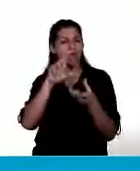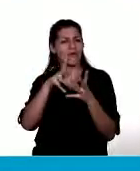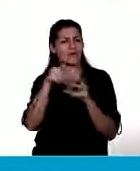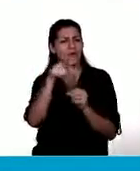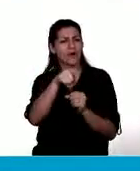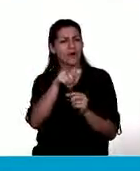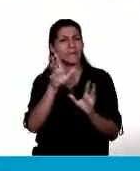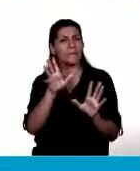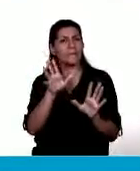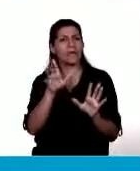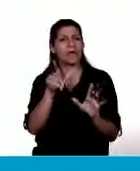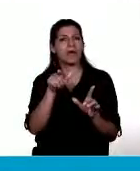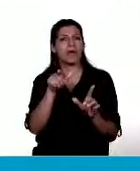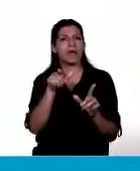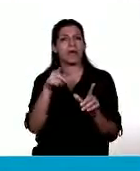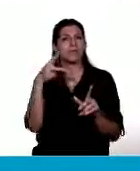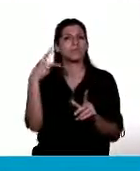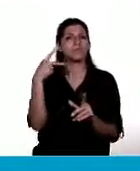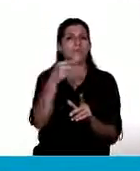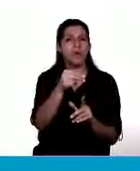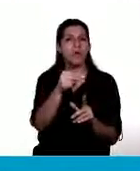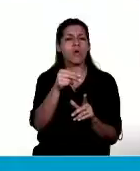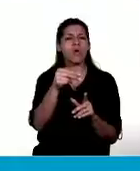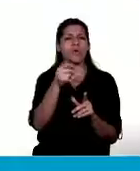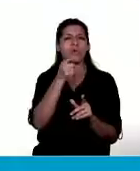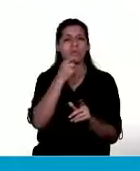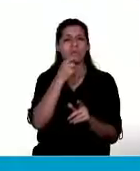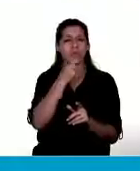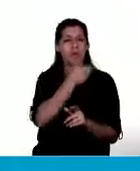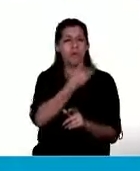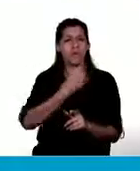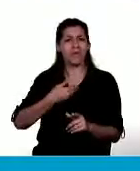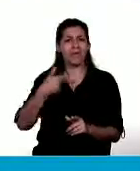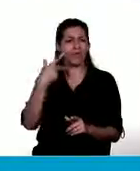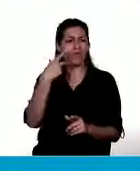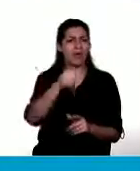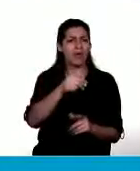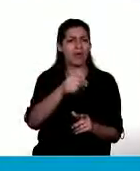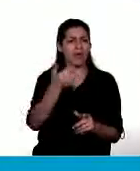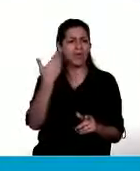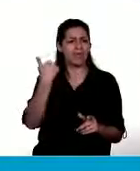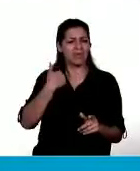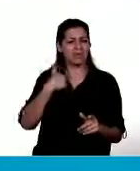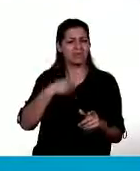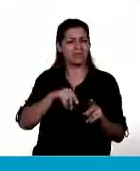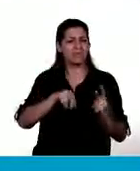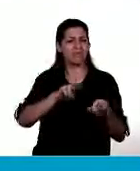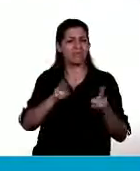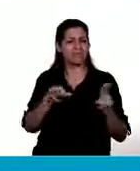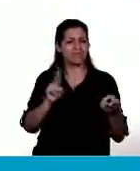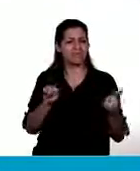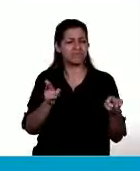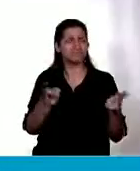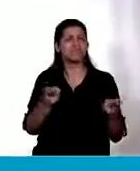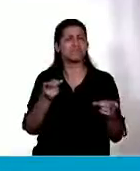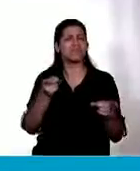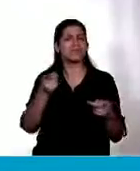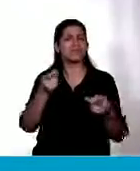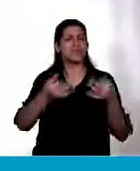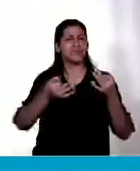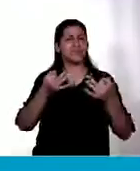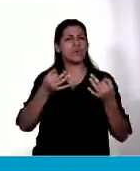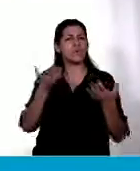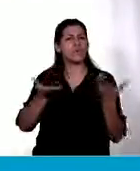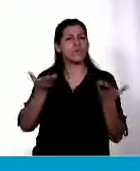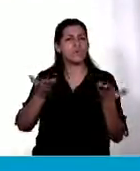supo ser negacionista, en un gobierno negacionista de los crímenes que en la Argentina se juzgaron bajo la